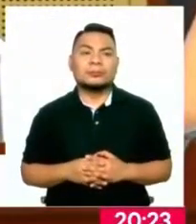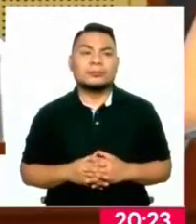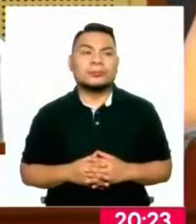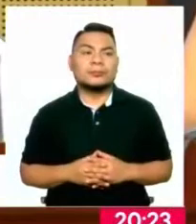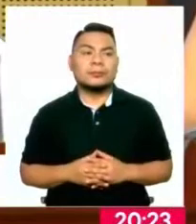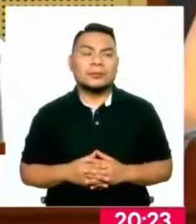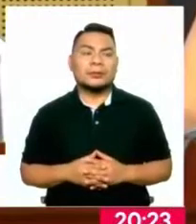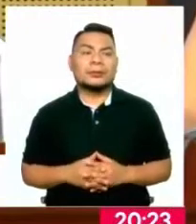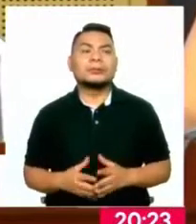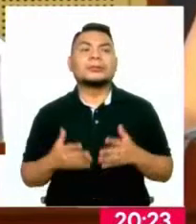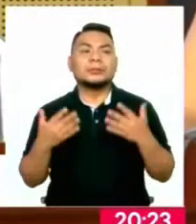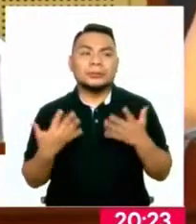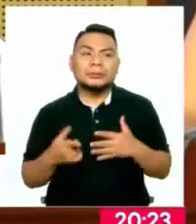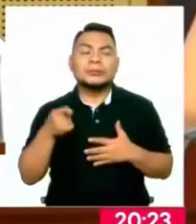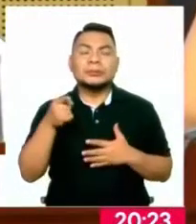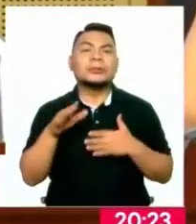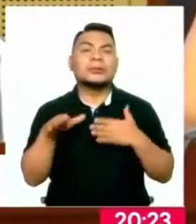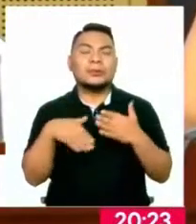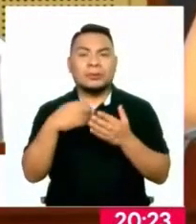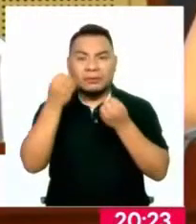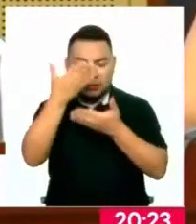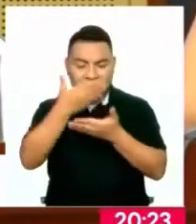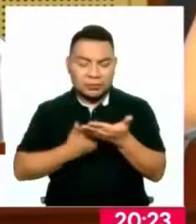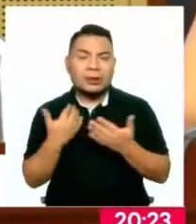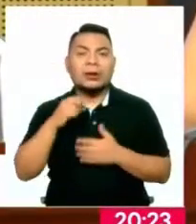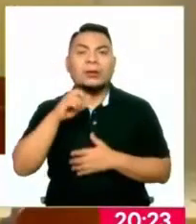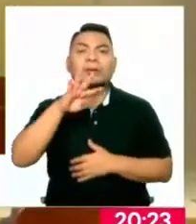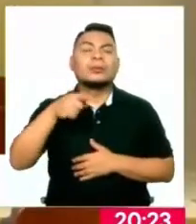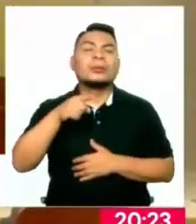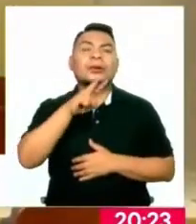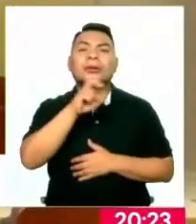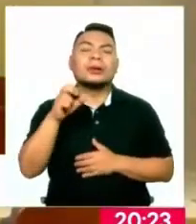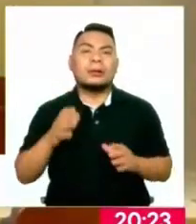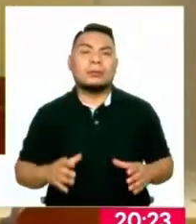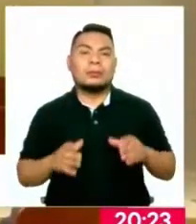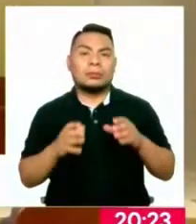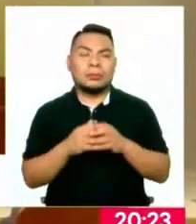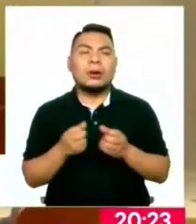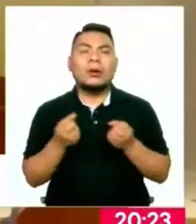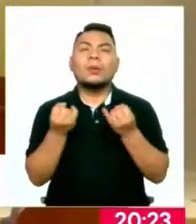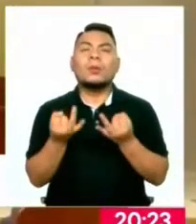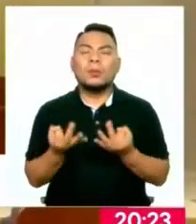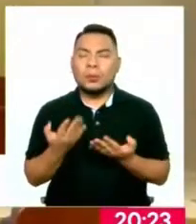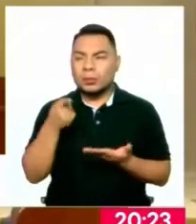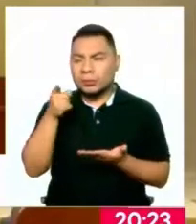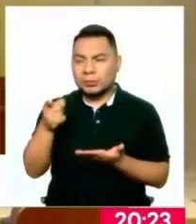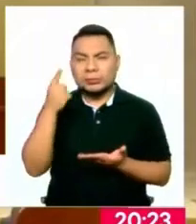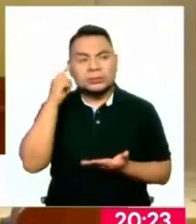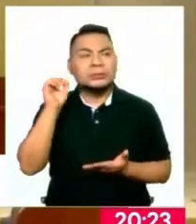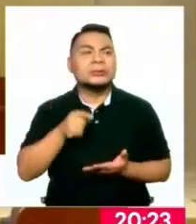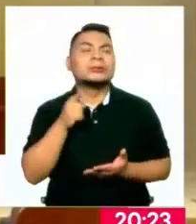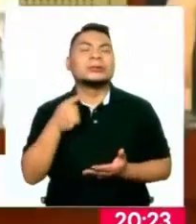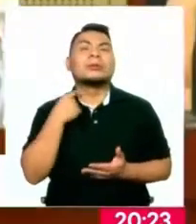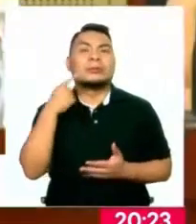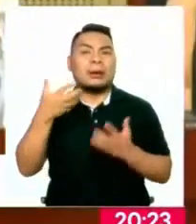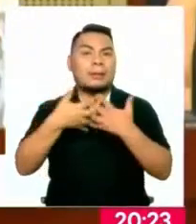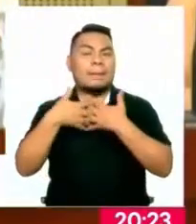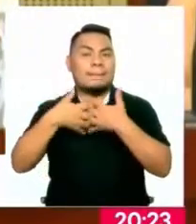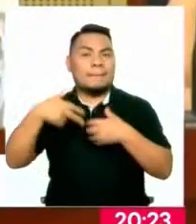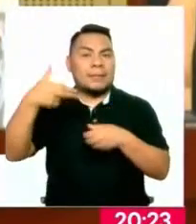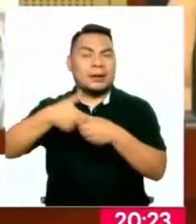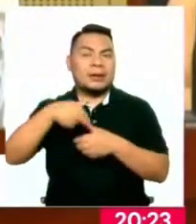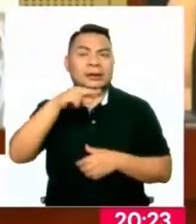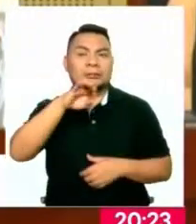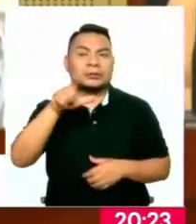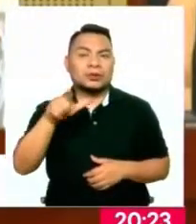Tenemos ya una cifra hasta el momento de 11.900 barriles. Un nuevo cálculo que agrava la situación legal de la empresa Repsol. El